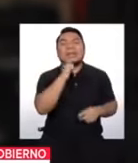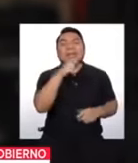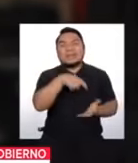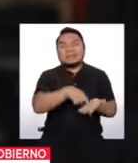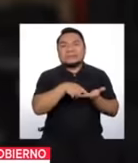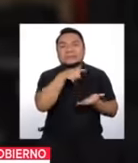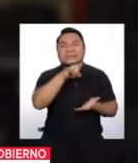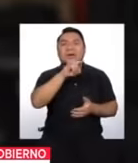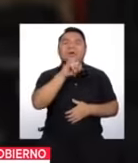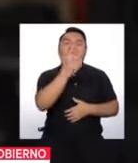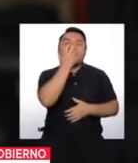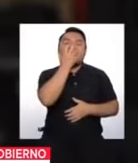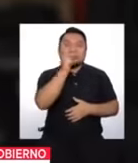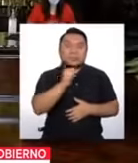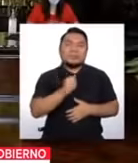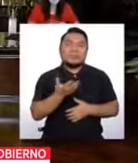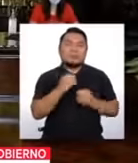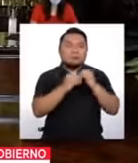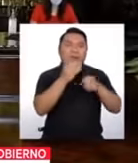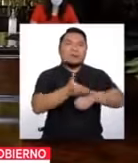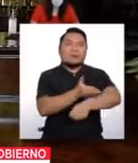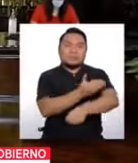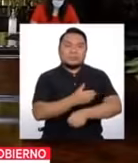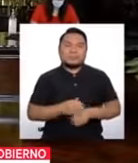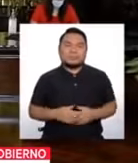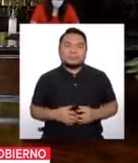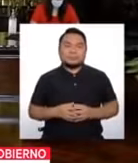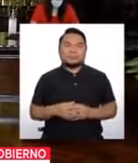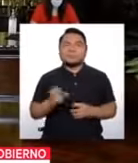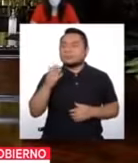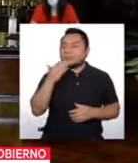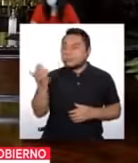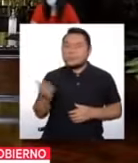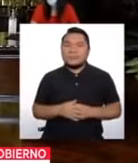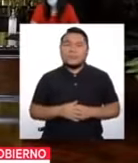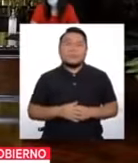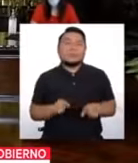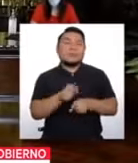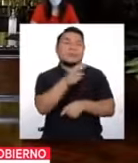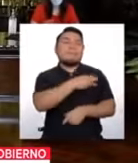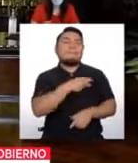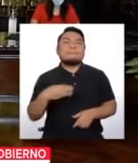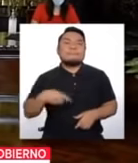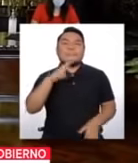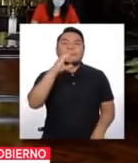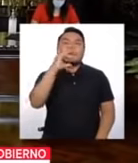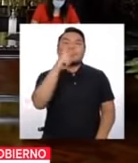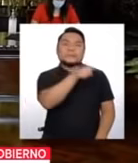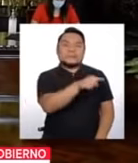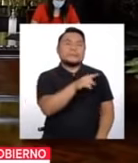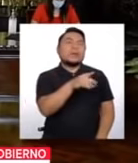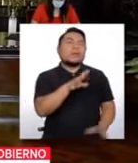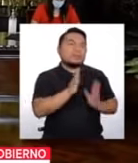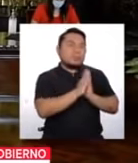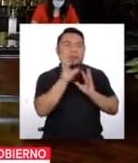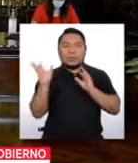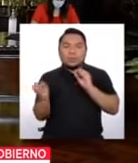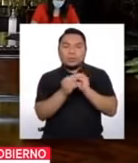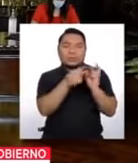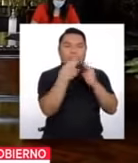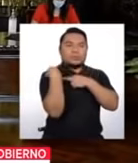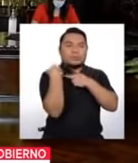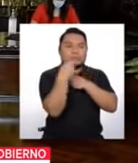muy crítico. Gracias, señor presidente. Gracias. Por favor, la ministra Rocío Barrios para que complemente como